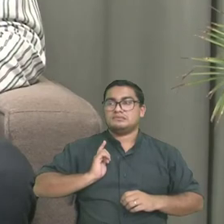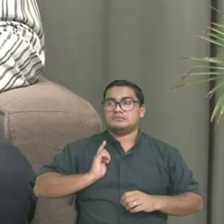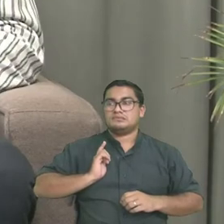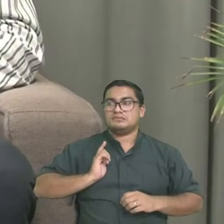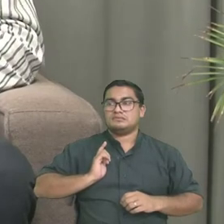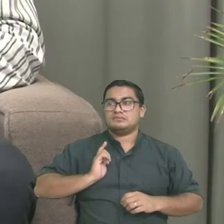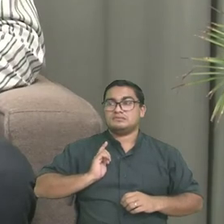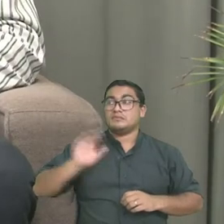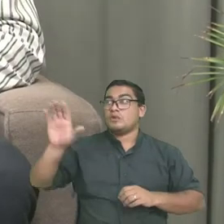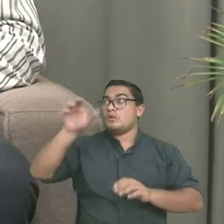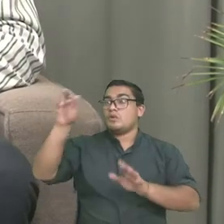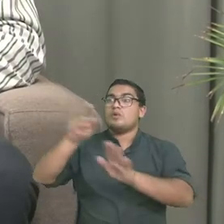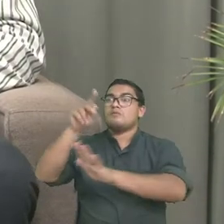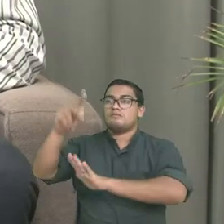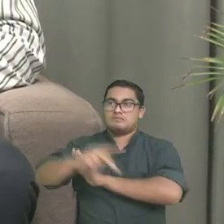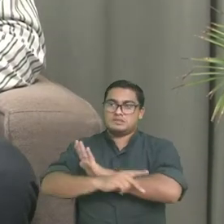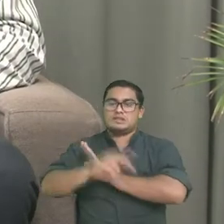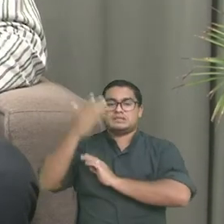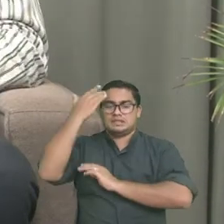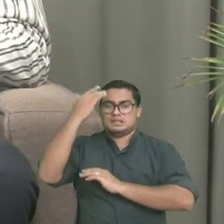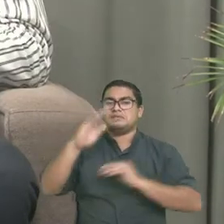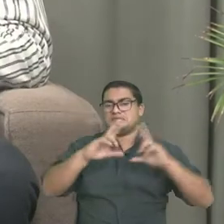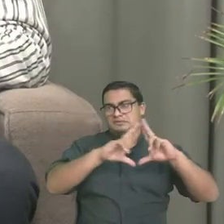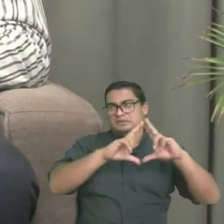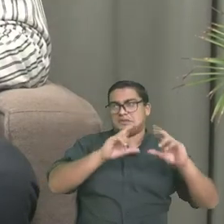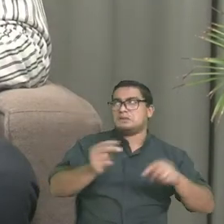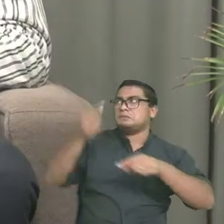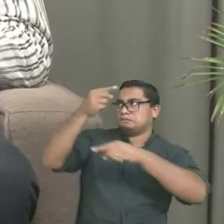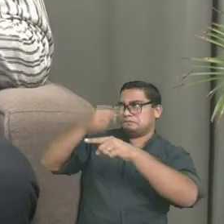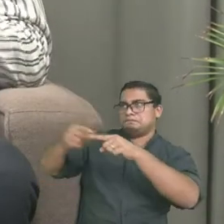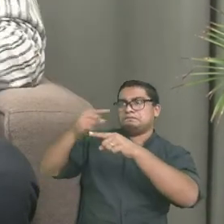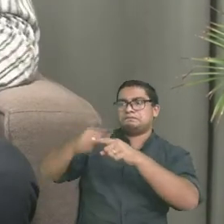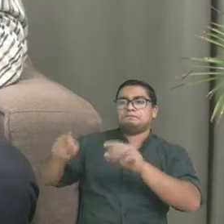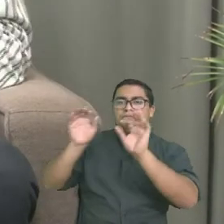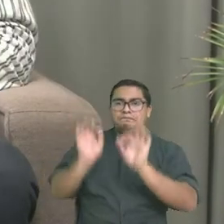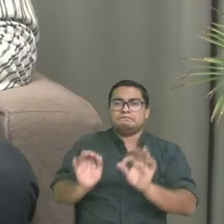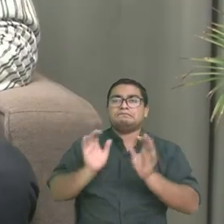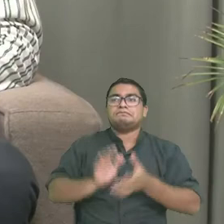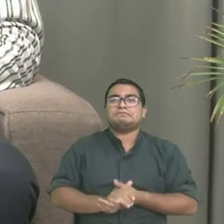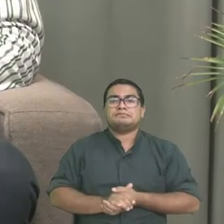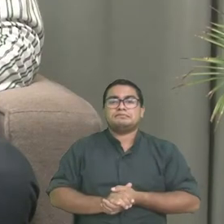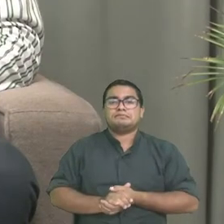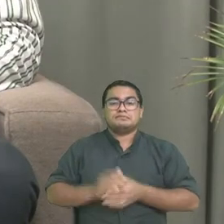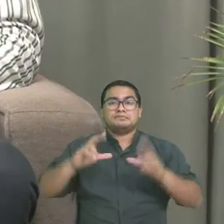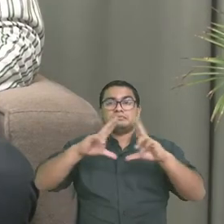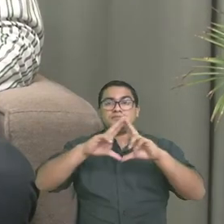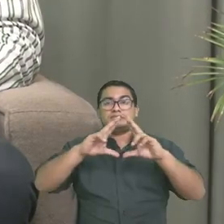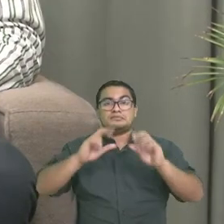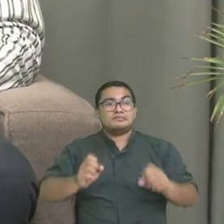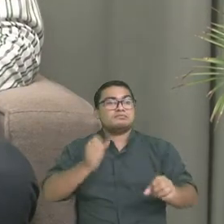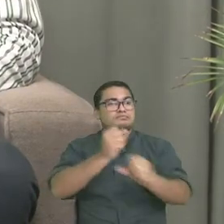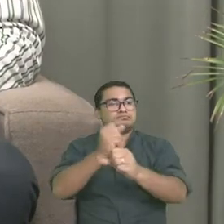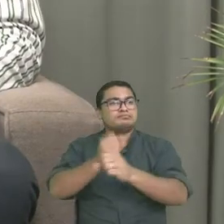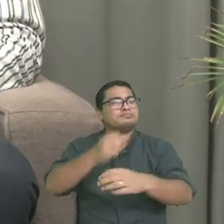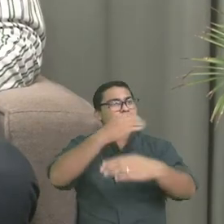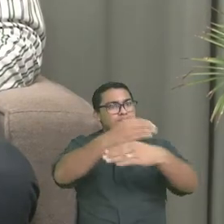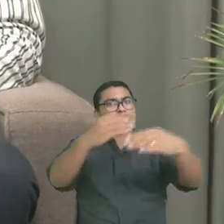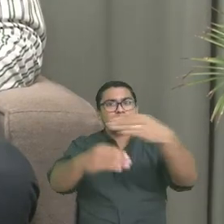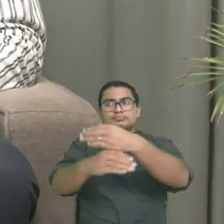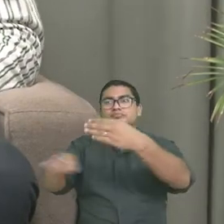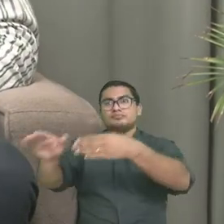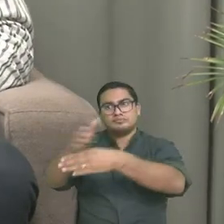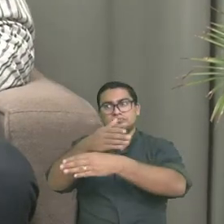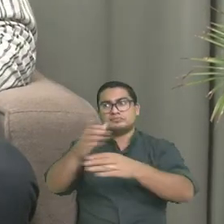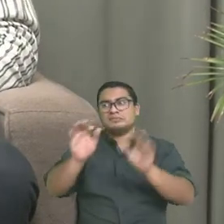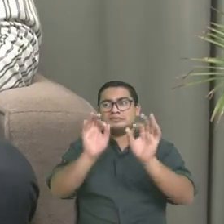ante los organismos multilaterales, no solamente de un ejecutor eficiente, sino de un